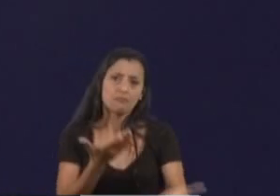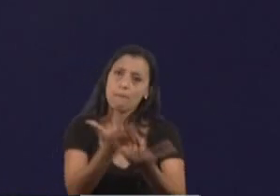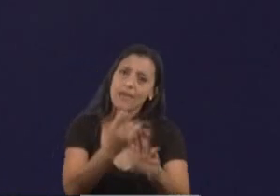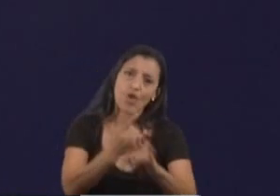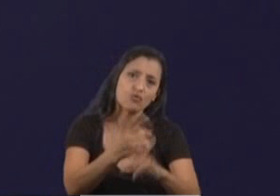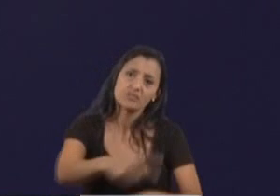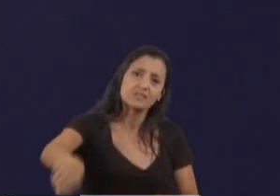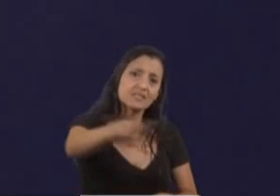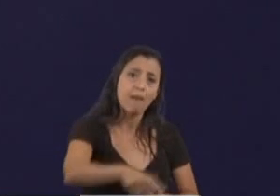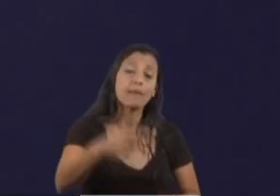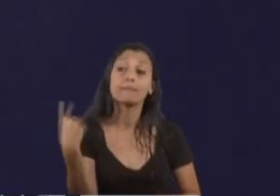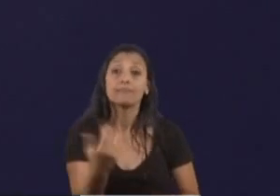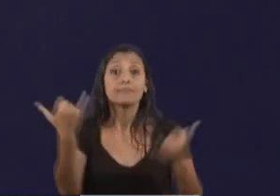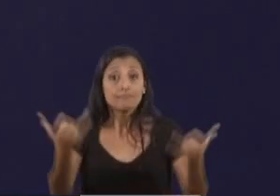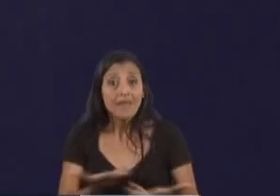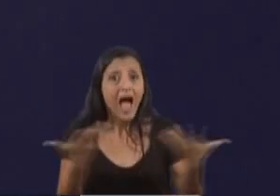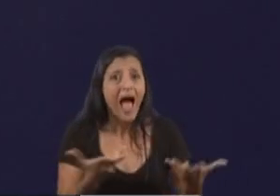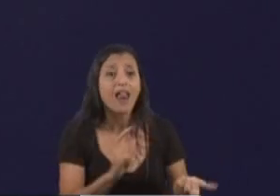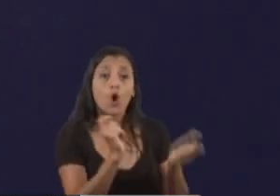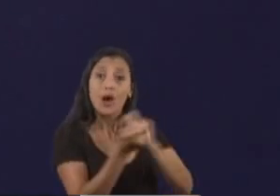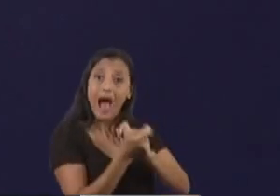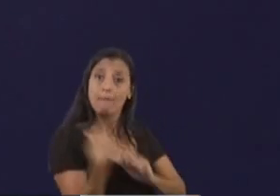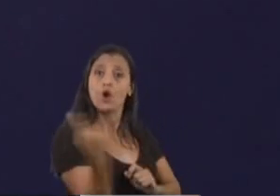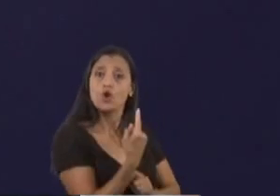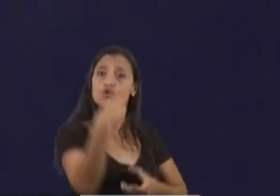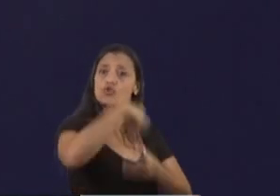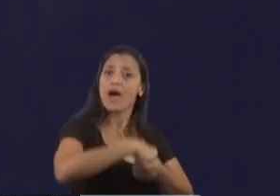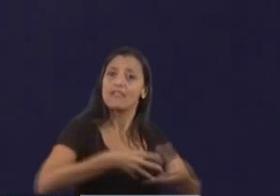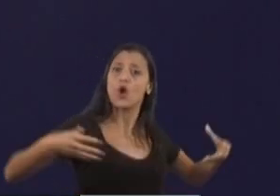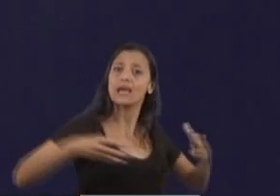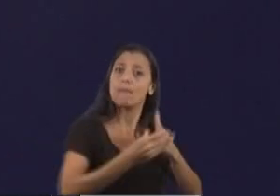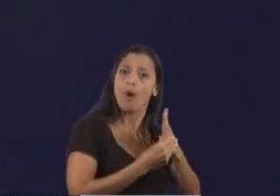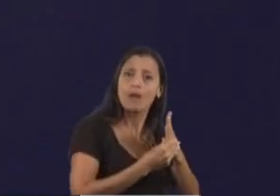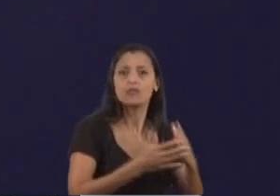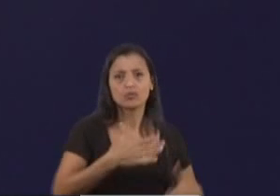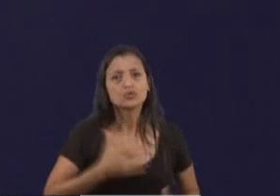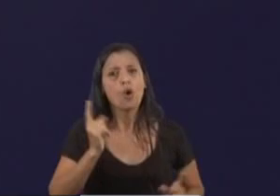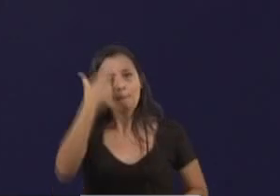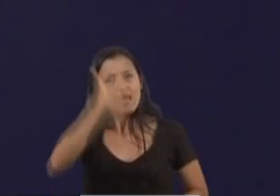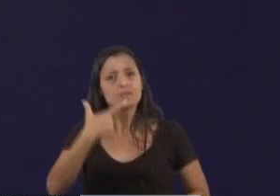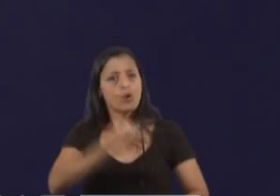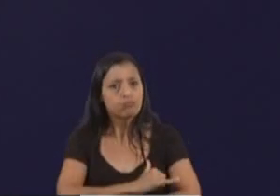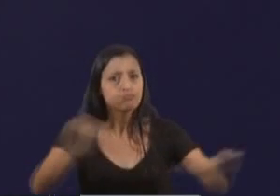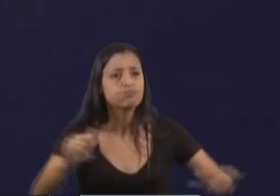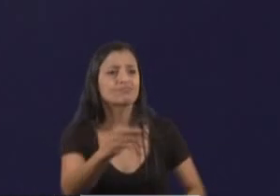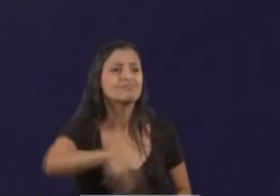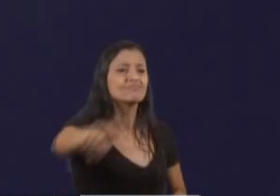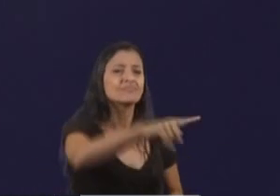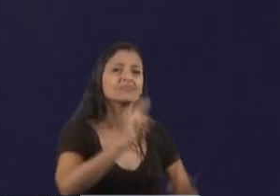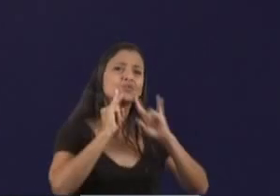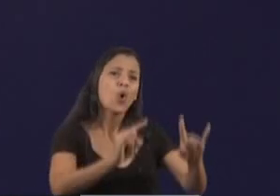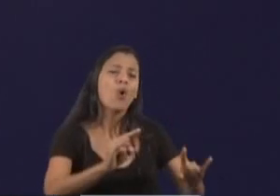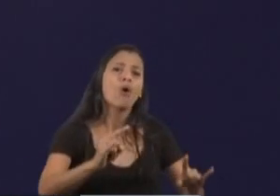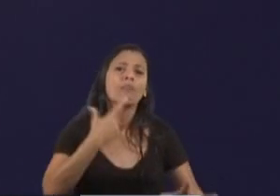a que cuando haya algún cambio en el gabinete, lo voy a anunciar, por favor no titulen cuestiones que